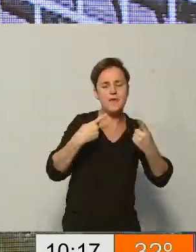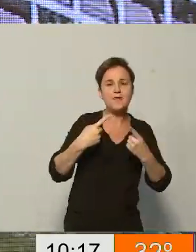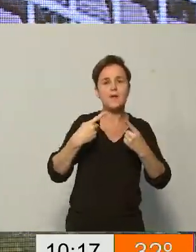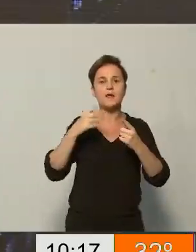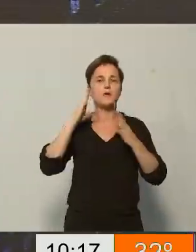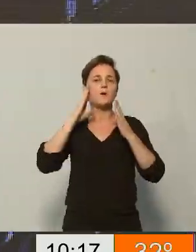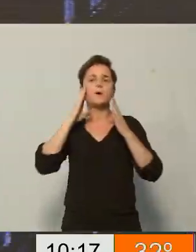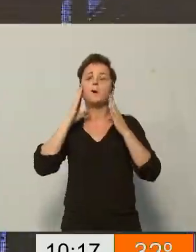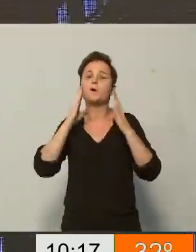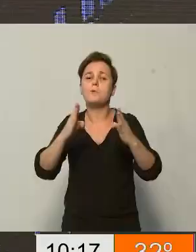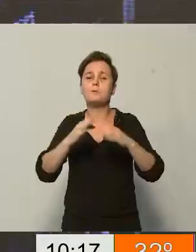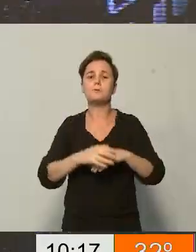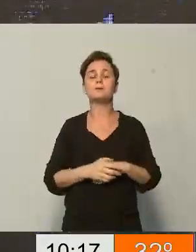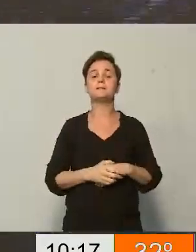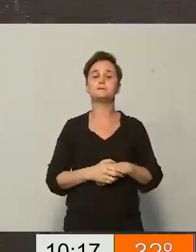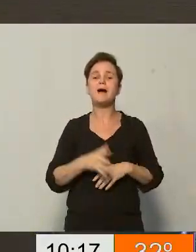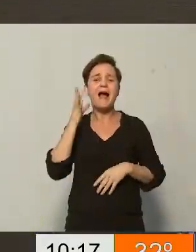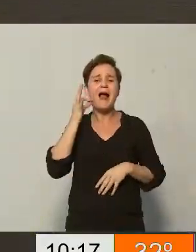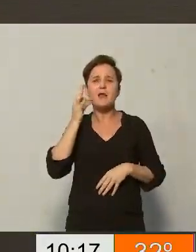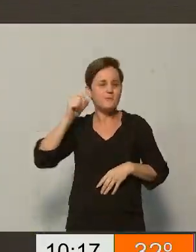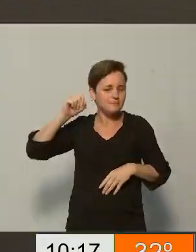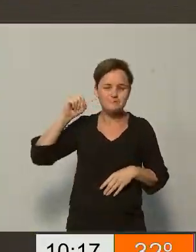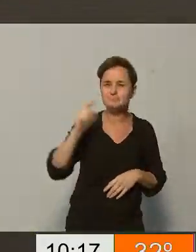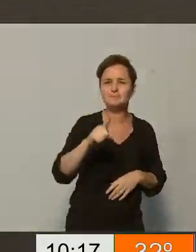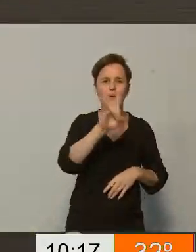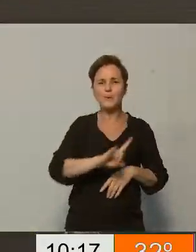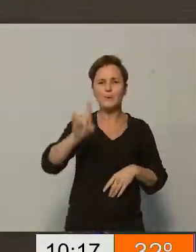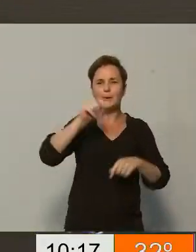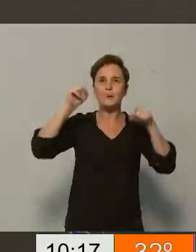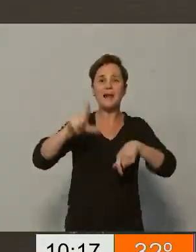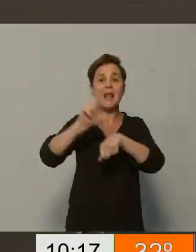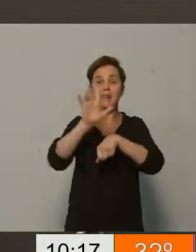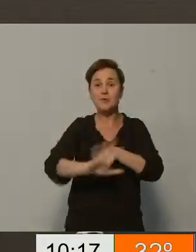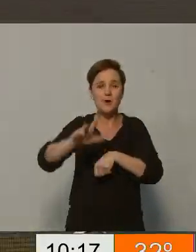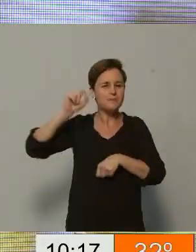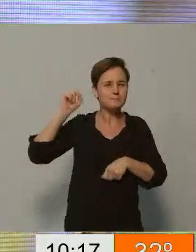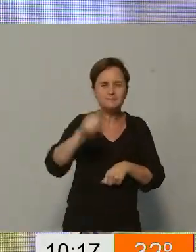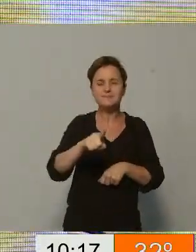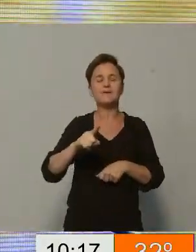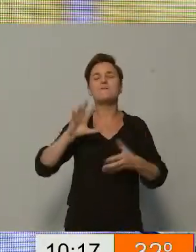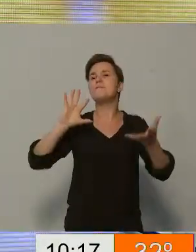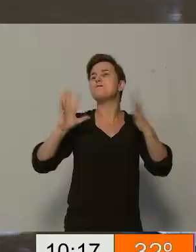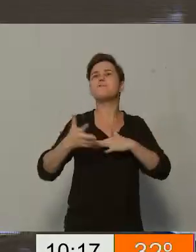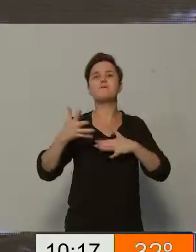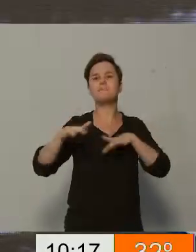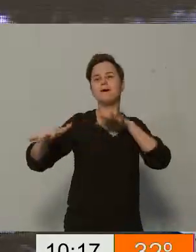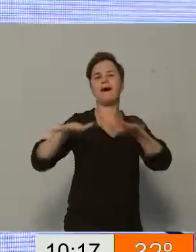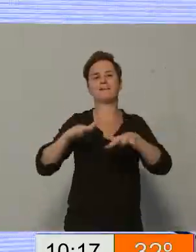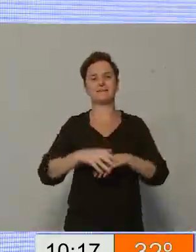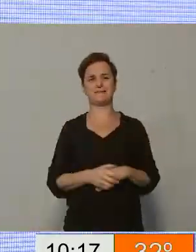compromiso. Y si hay algo que nos caracteriza en general a los universitarios del litoral, es esa forma de emprender, de